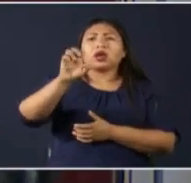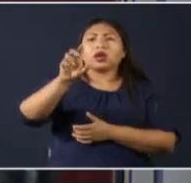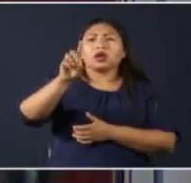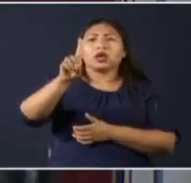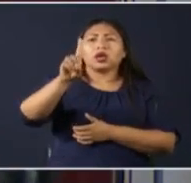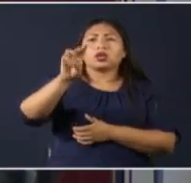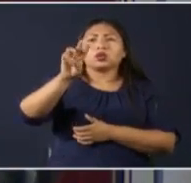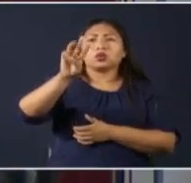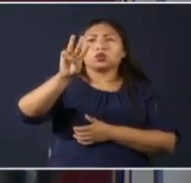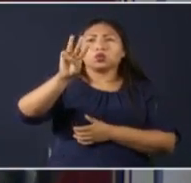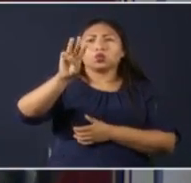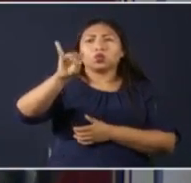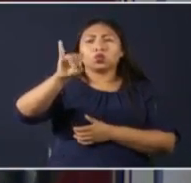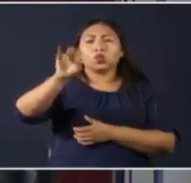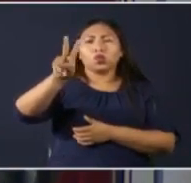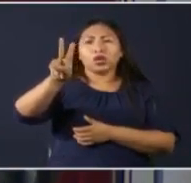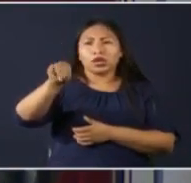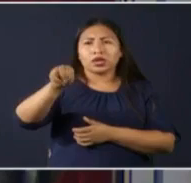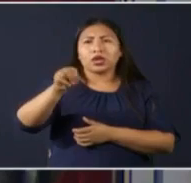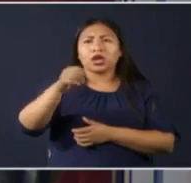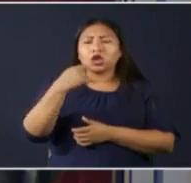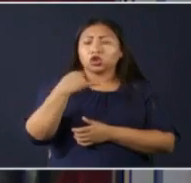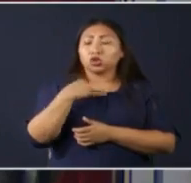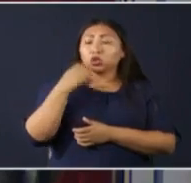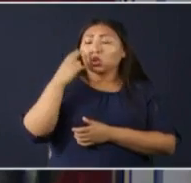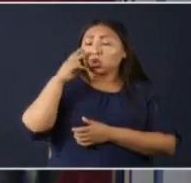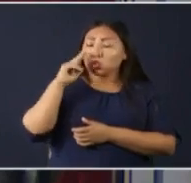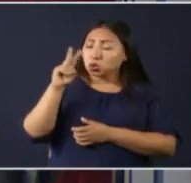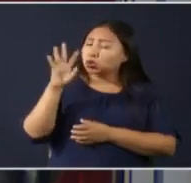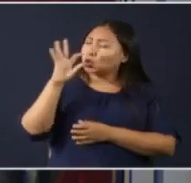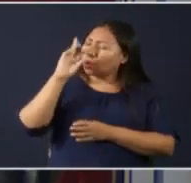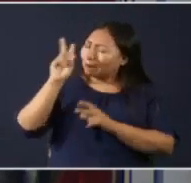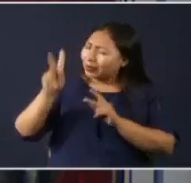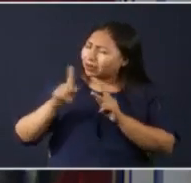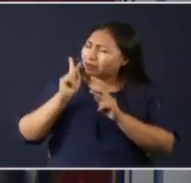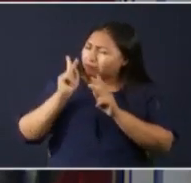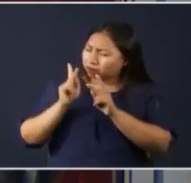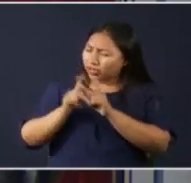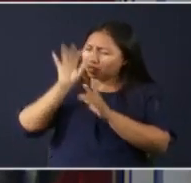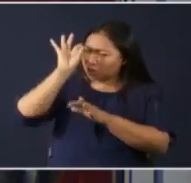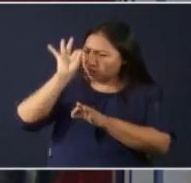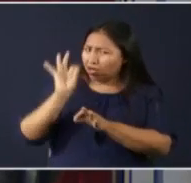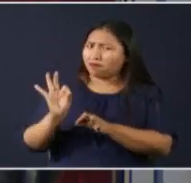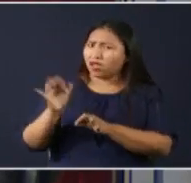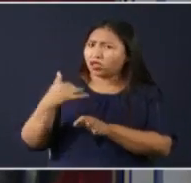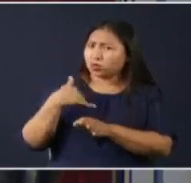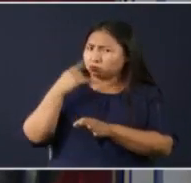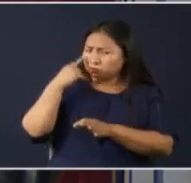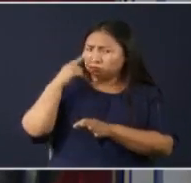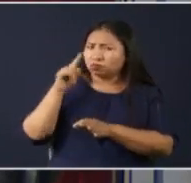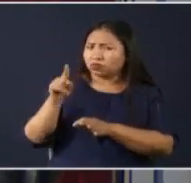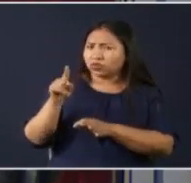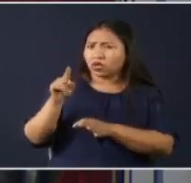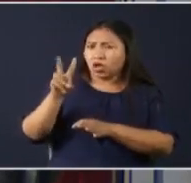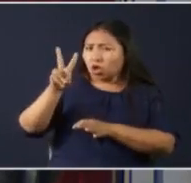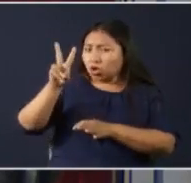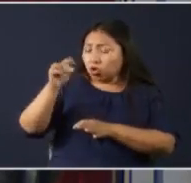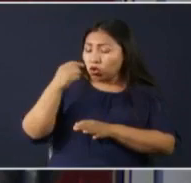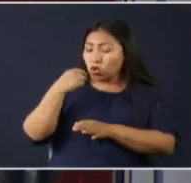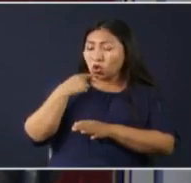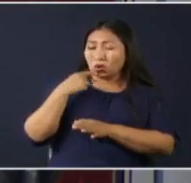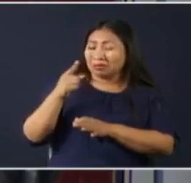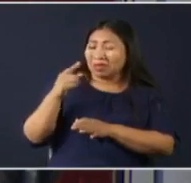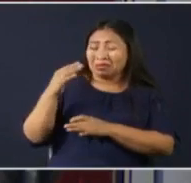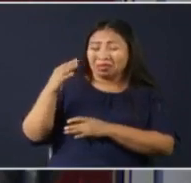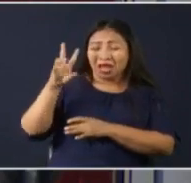conozco perfectamente bien y él lo sabe. Este señor no cuenta con la altura moral para